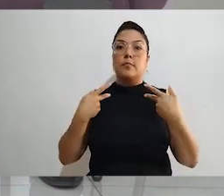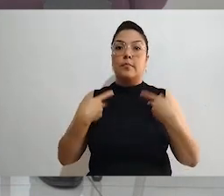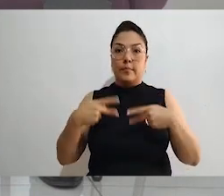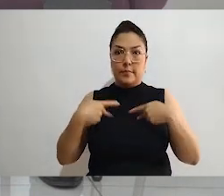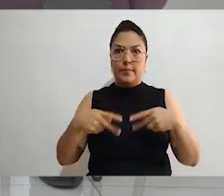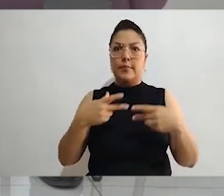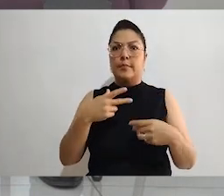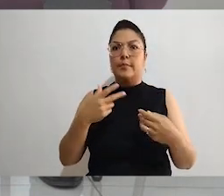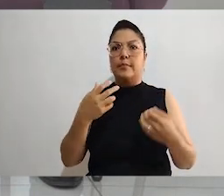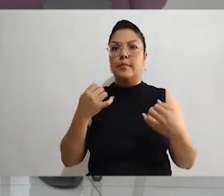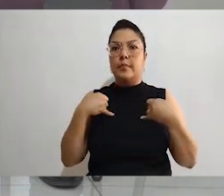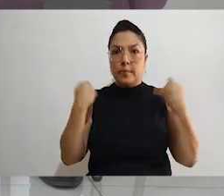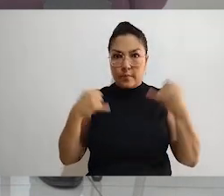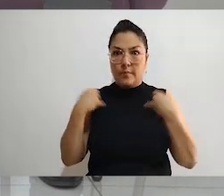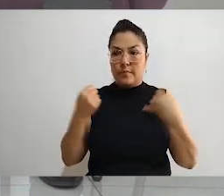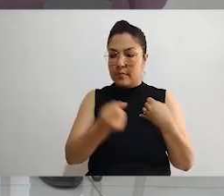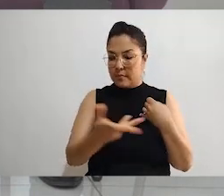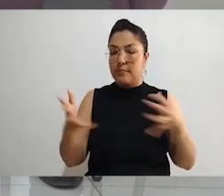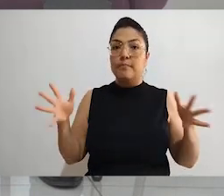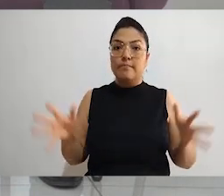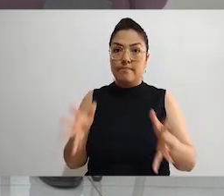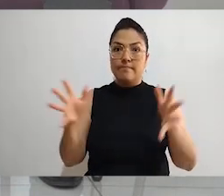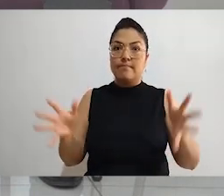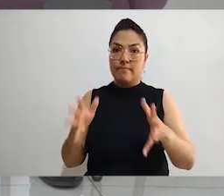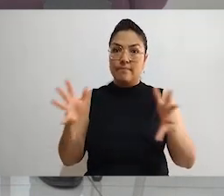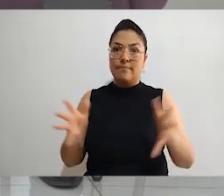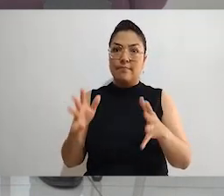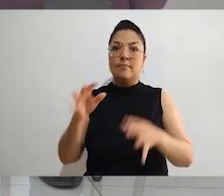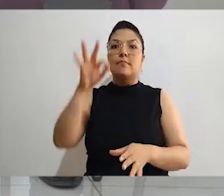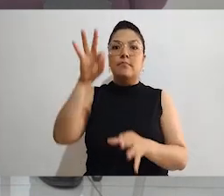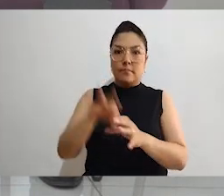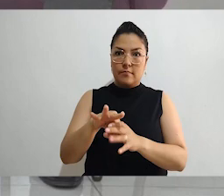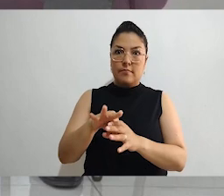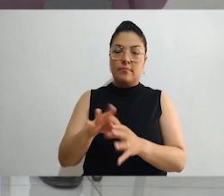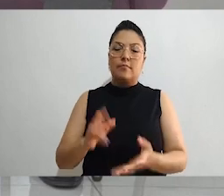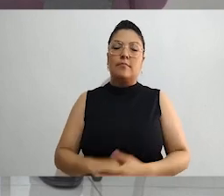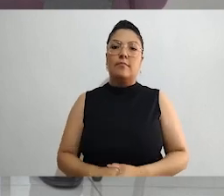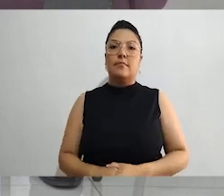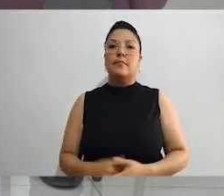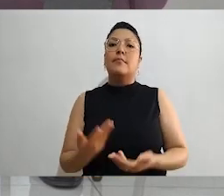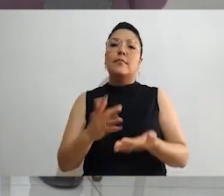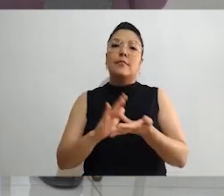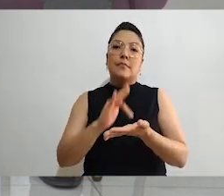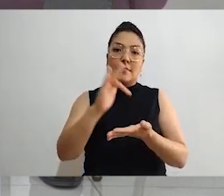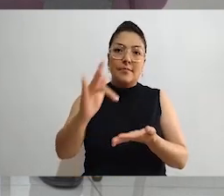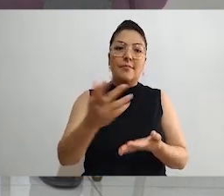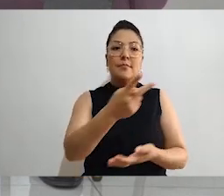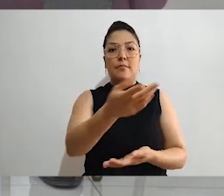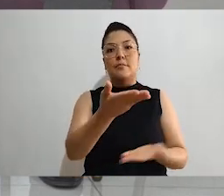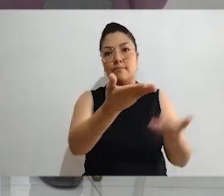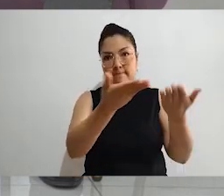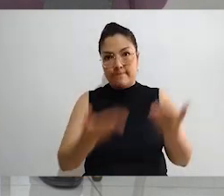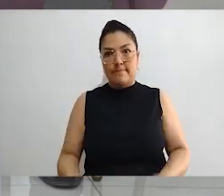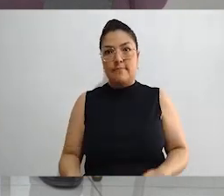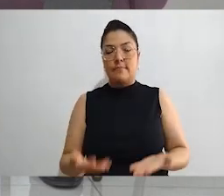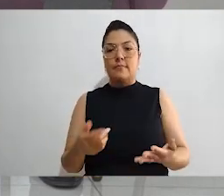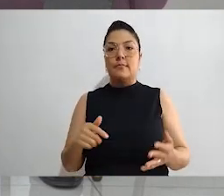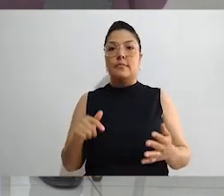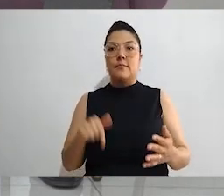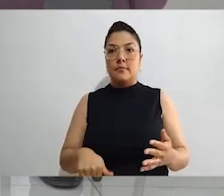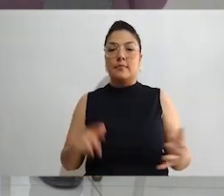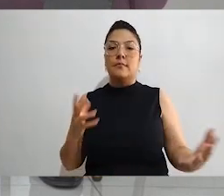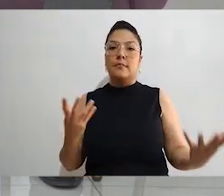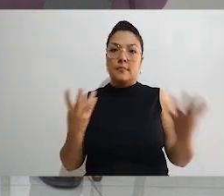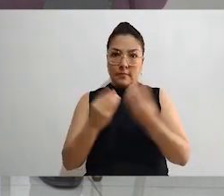la participación política de las y los jóvenes. En ese sentido, pues te agradezco mucho que hayas aceptado la invitación a este